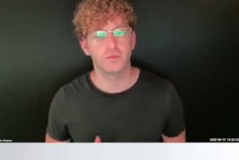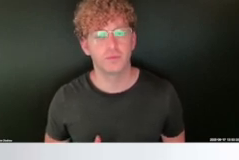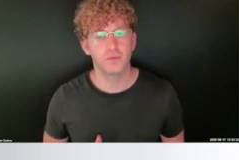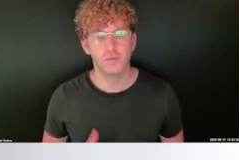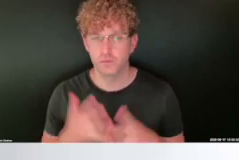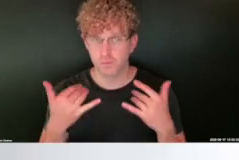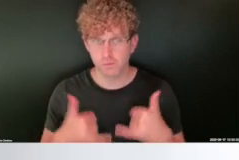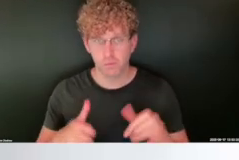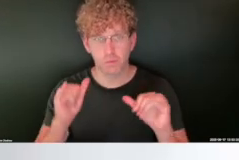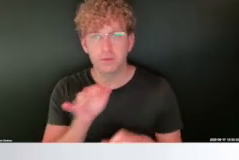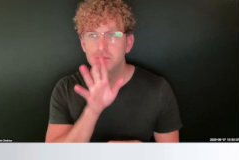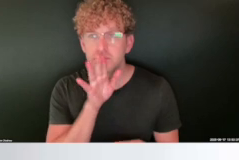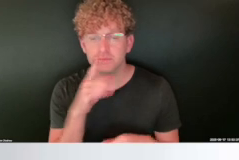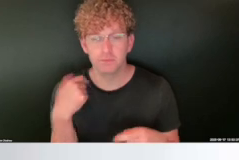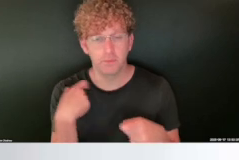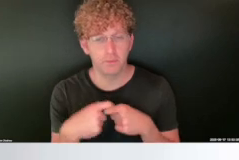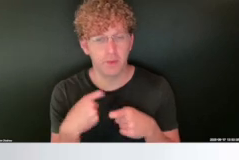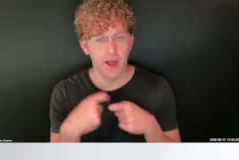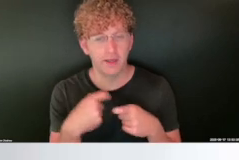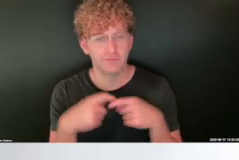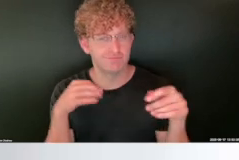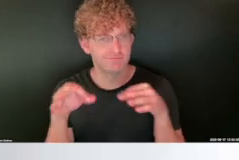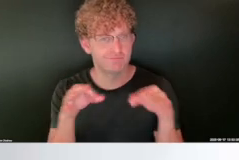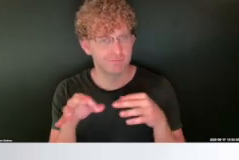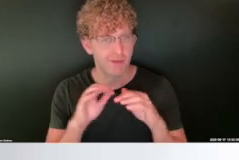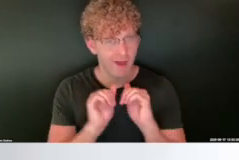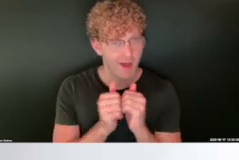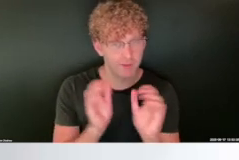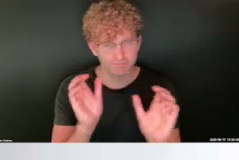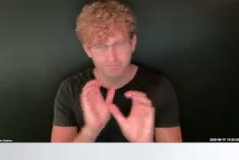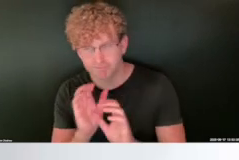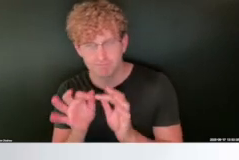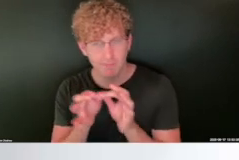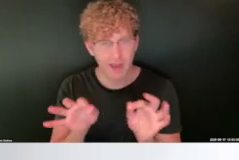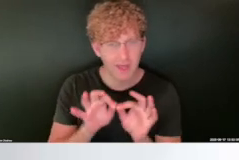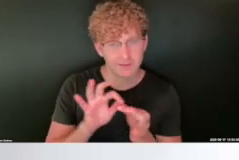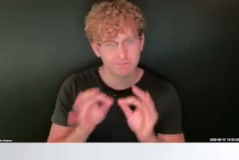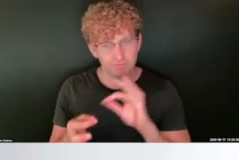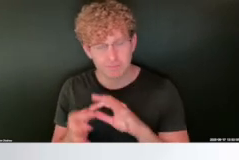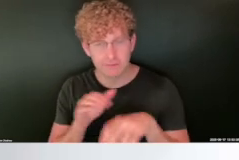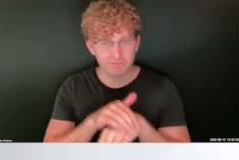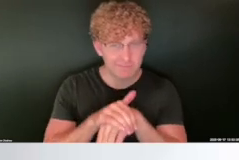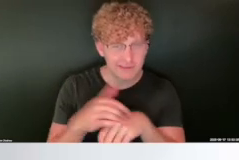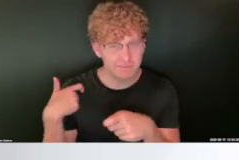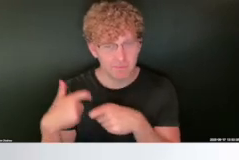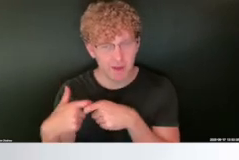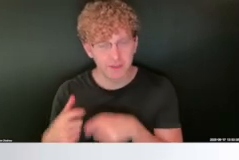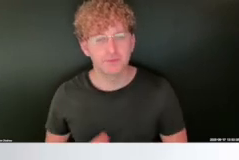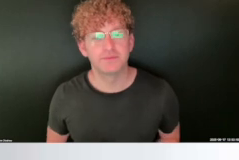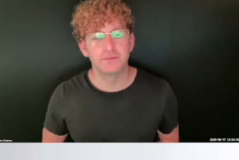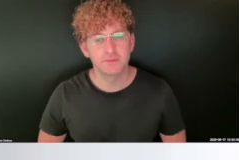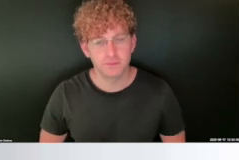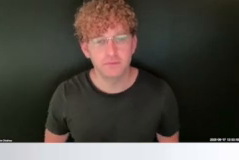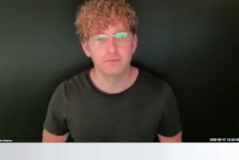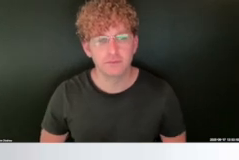través de un computador, vaya a la parte inferior de la pantalla donde verá un globo terráqueo. En